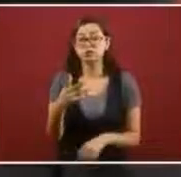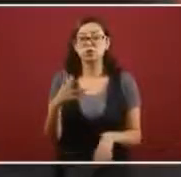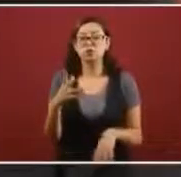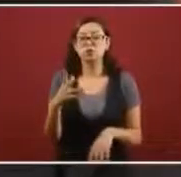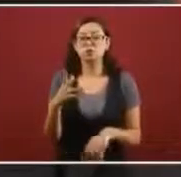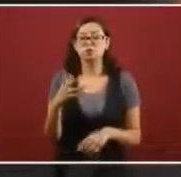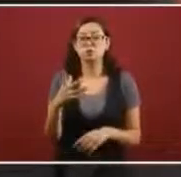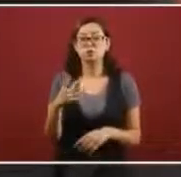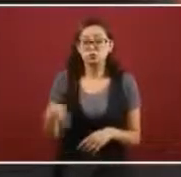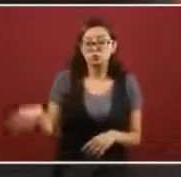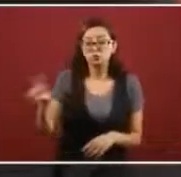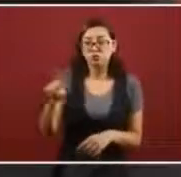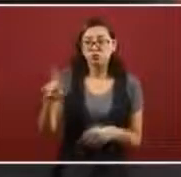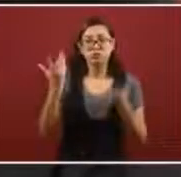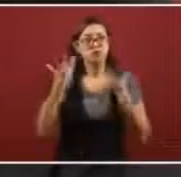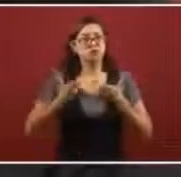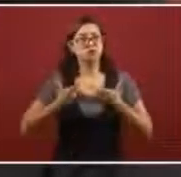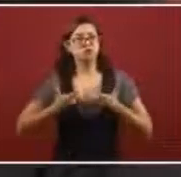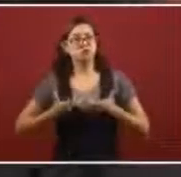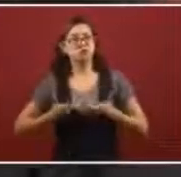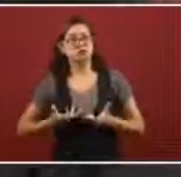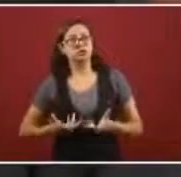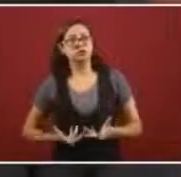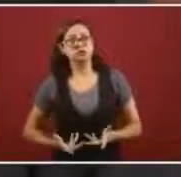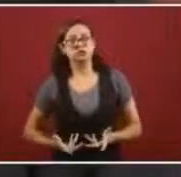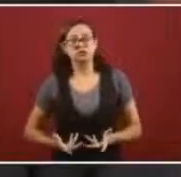no se